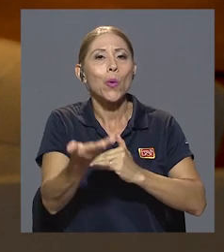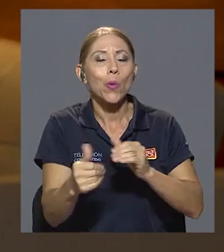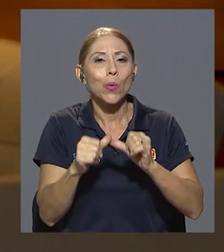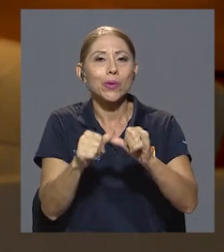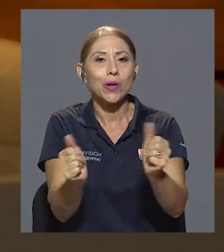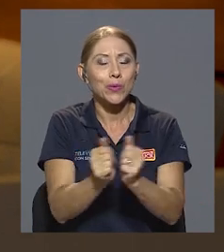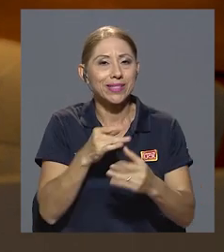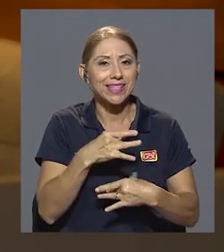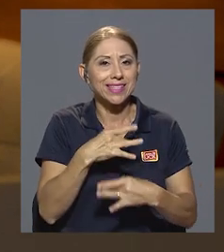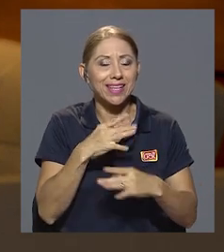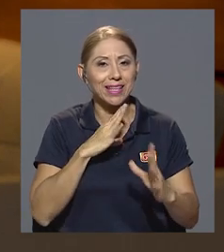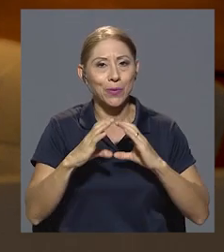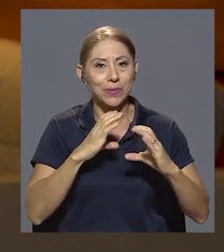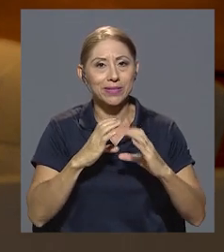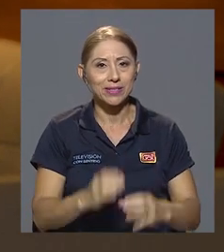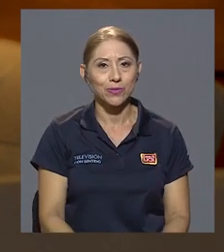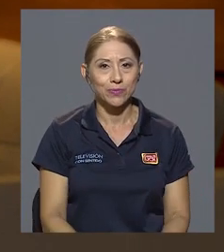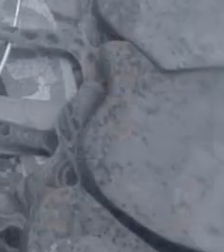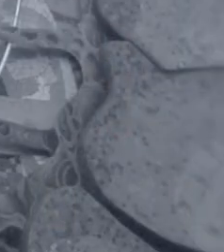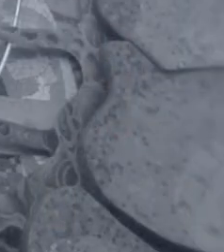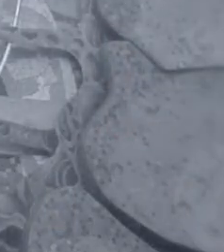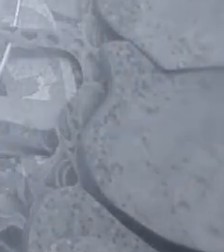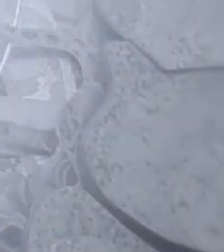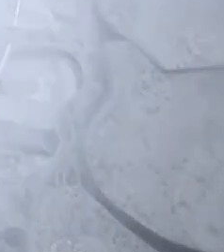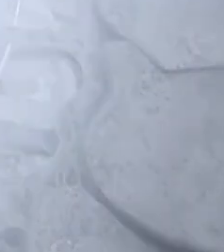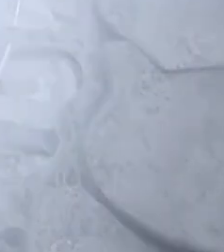minuto para continuar con esta interesante conversación